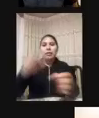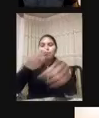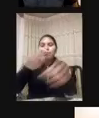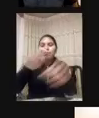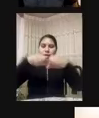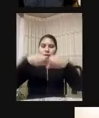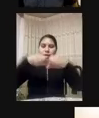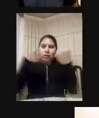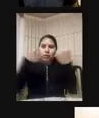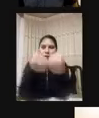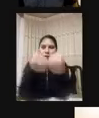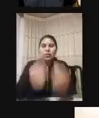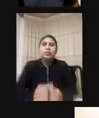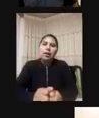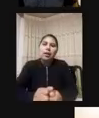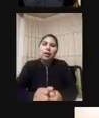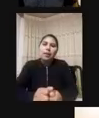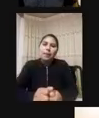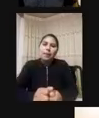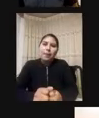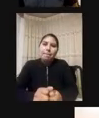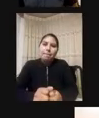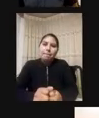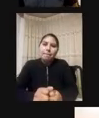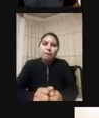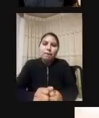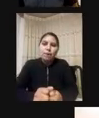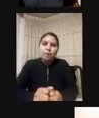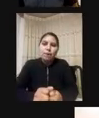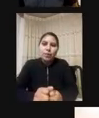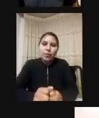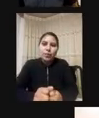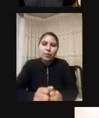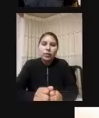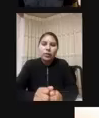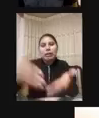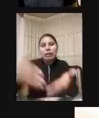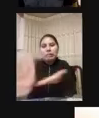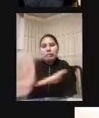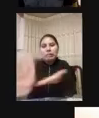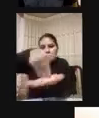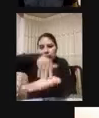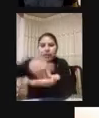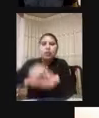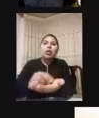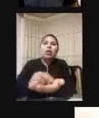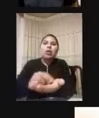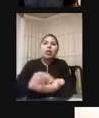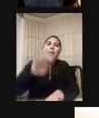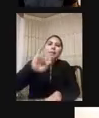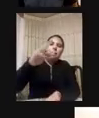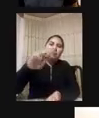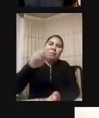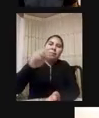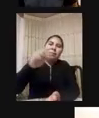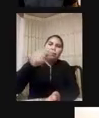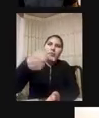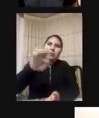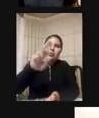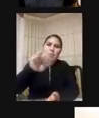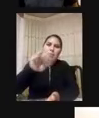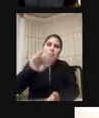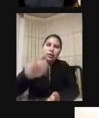psicopedagogía y educación especial. Y por supuesto también el Centro de Educación Especial Virgen Niña, que se encuentra en la zona Los Andes, ¿verdad?